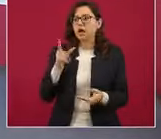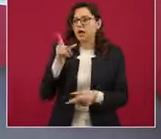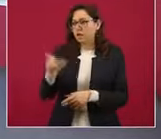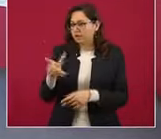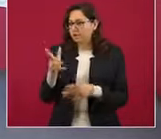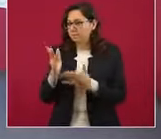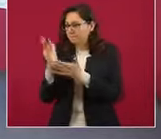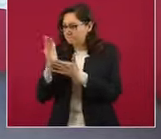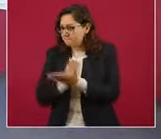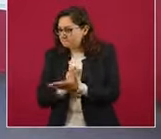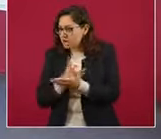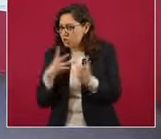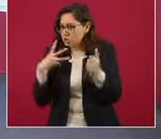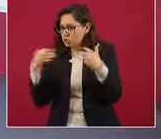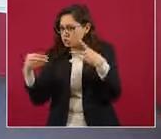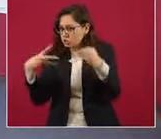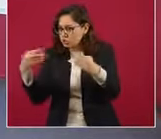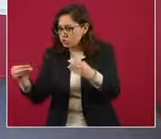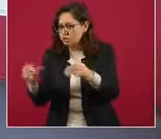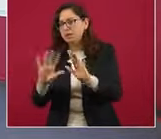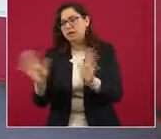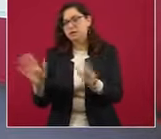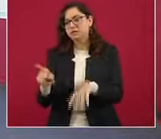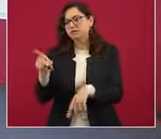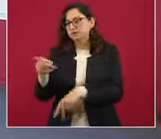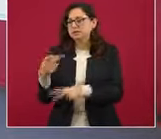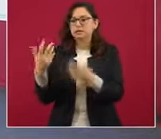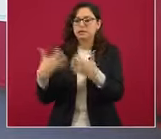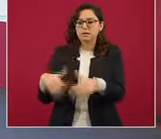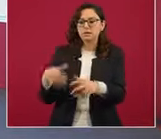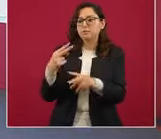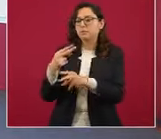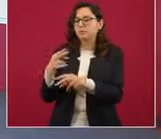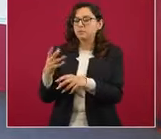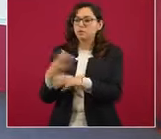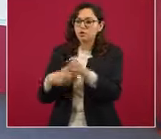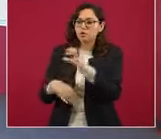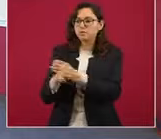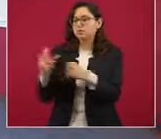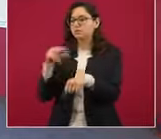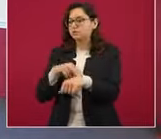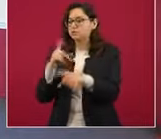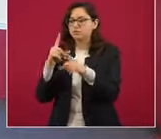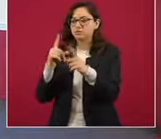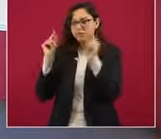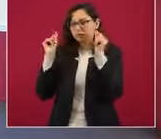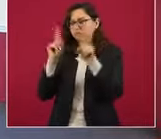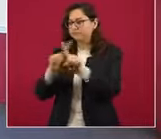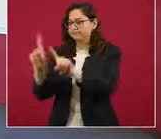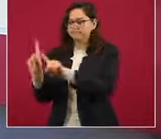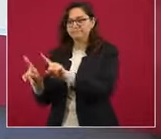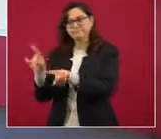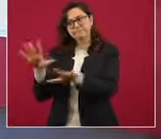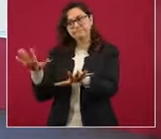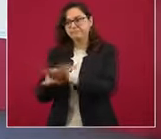es la misma demanda de atención médica y podemos